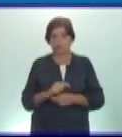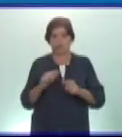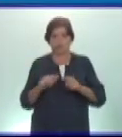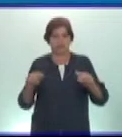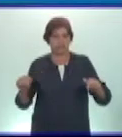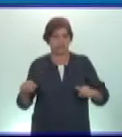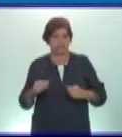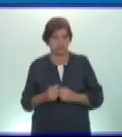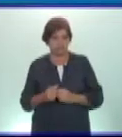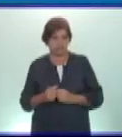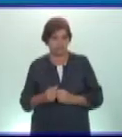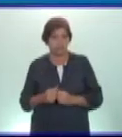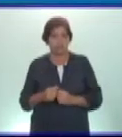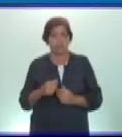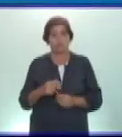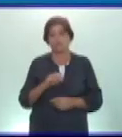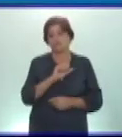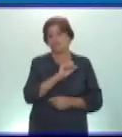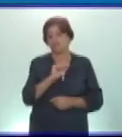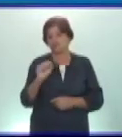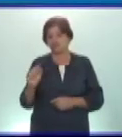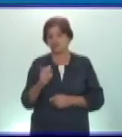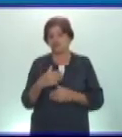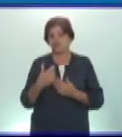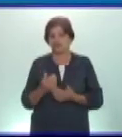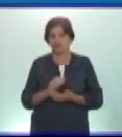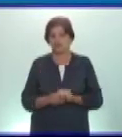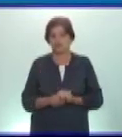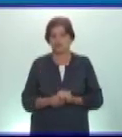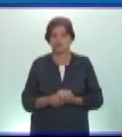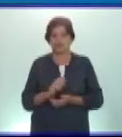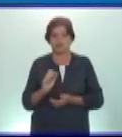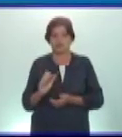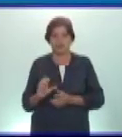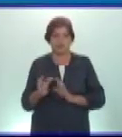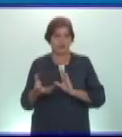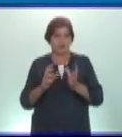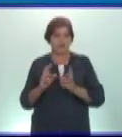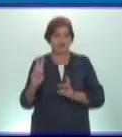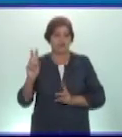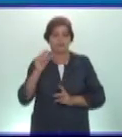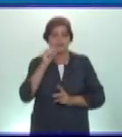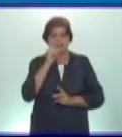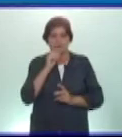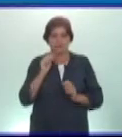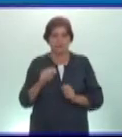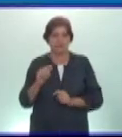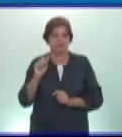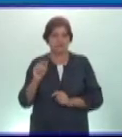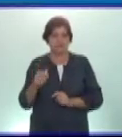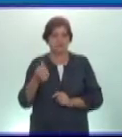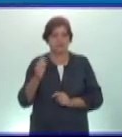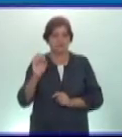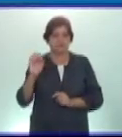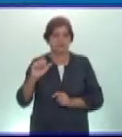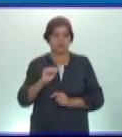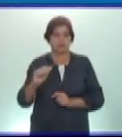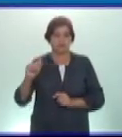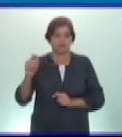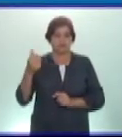sujeto, está completamente lleno, el predicado. La forma verbal es está. El